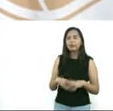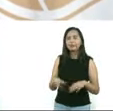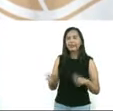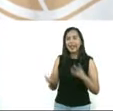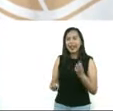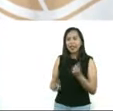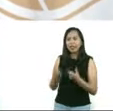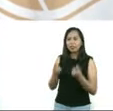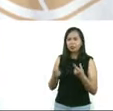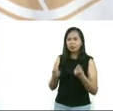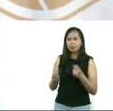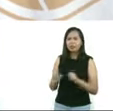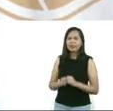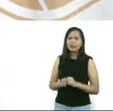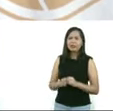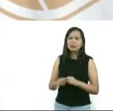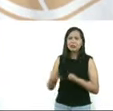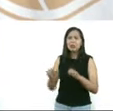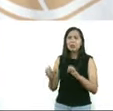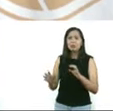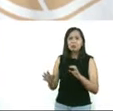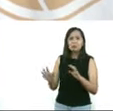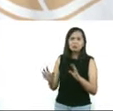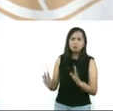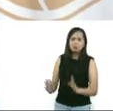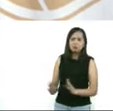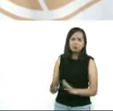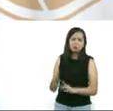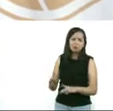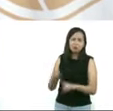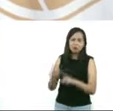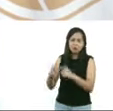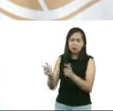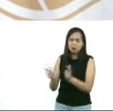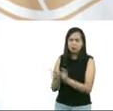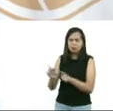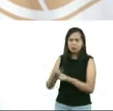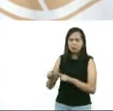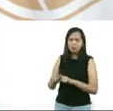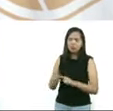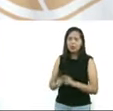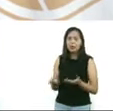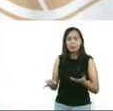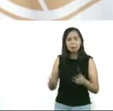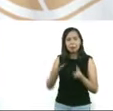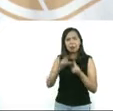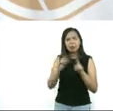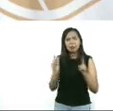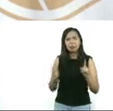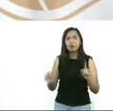de empresas extranjeras, de empresas nacionales,